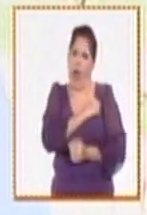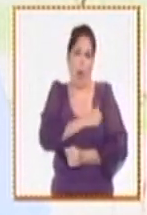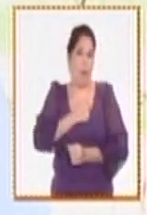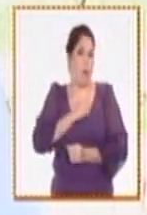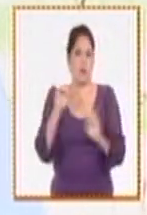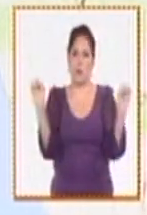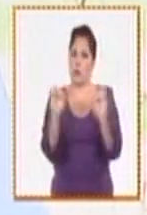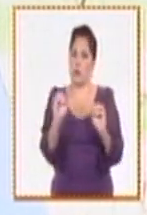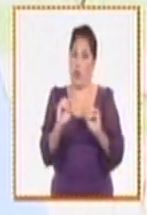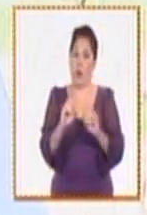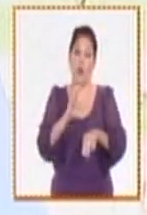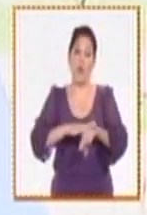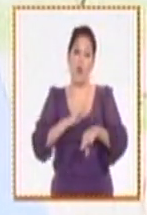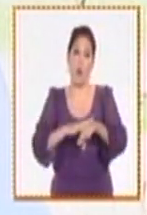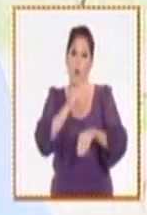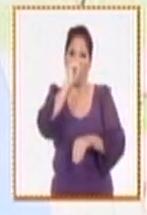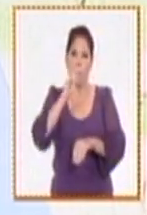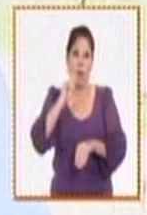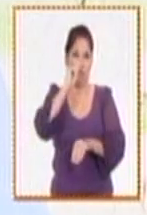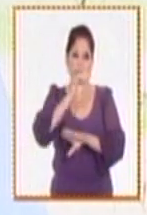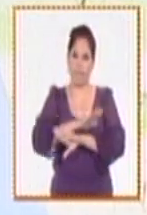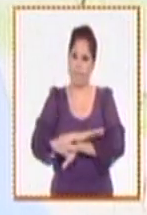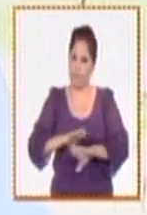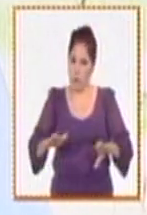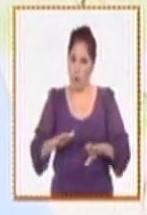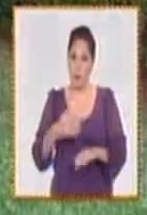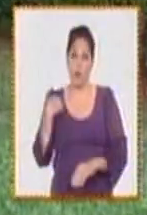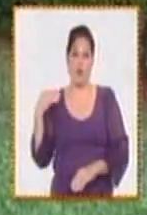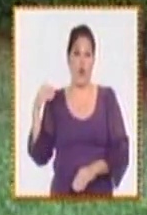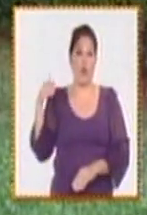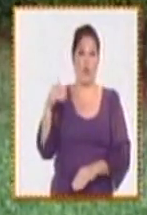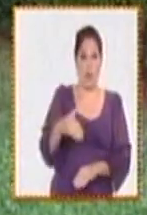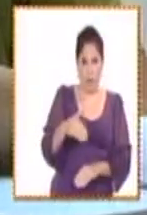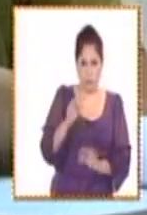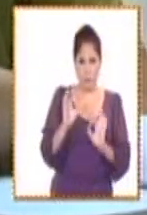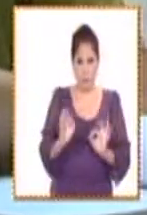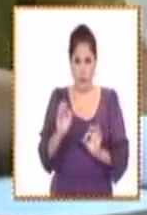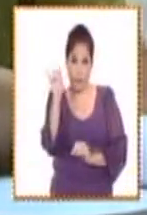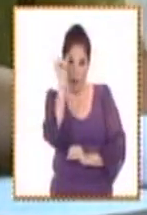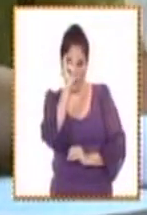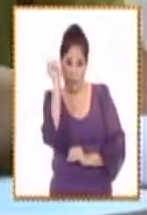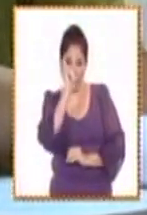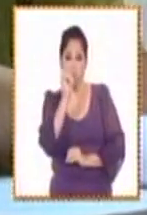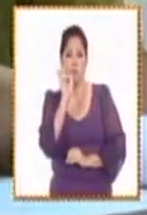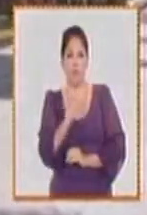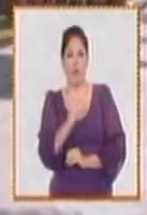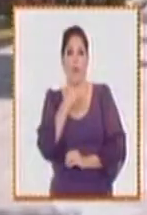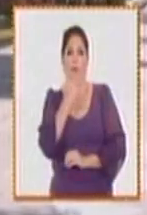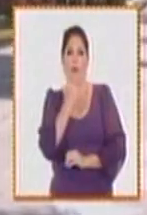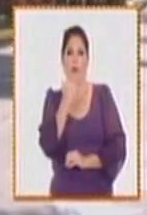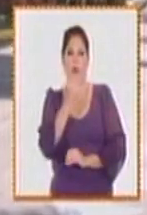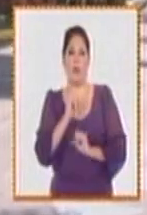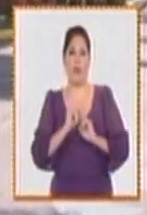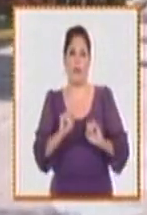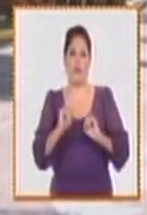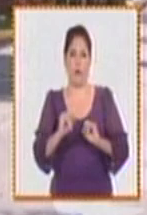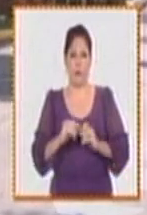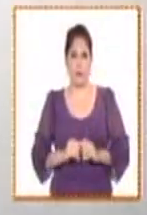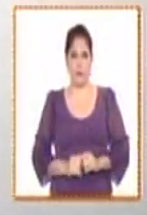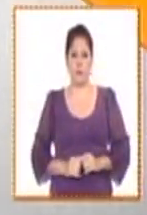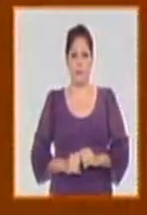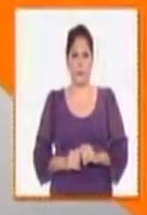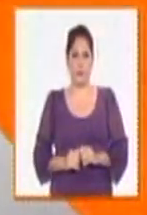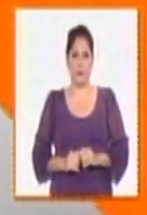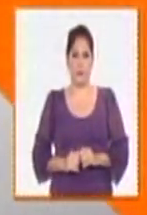parte espiritual ni hablar de eso. Si llegamos aquí fue por eso. Fue un reporte de los estudios Taíno para el canal cubano de